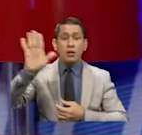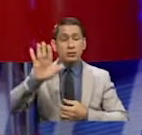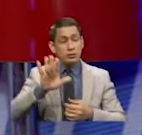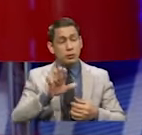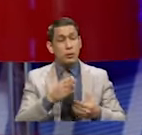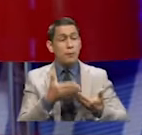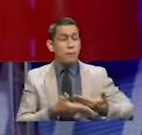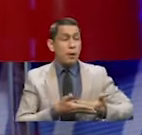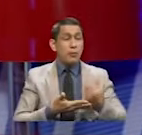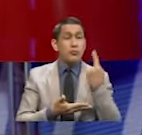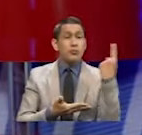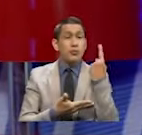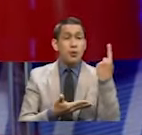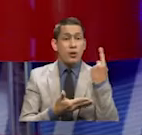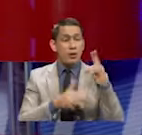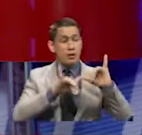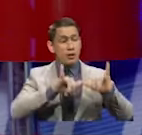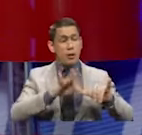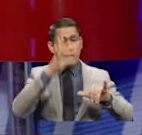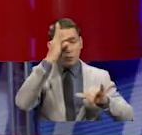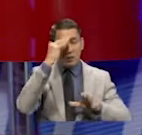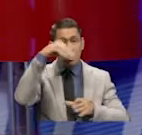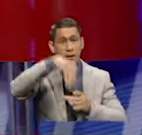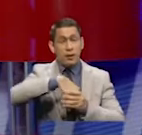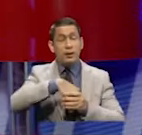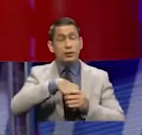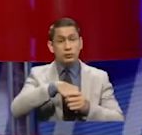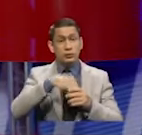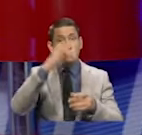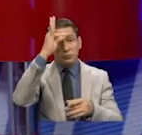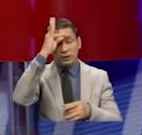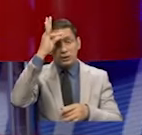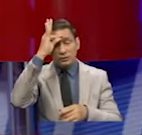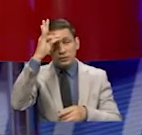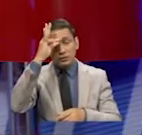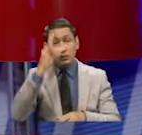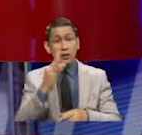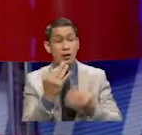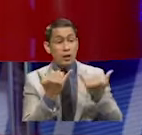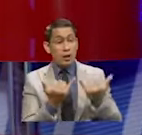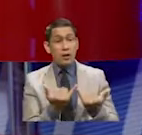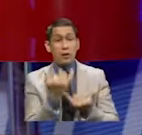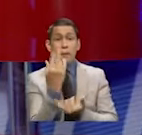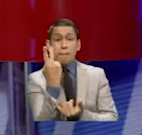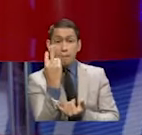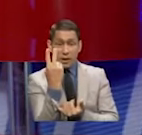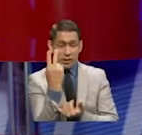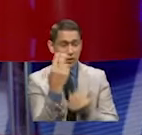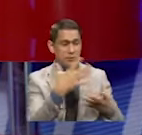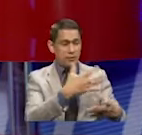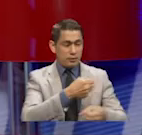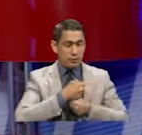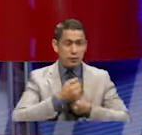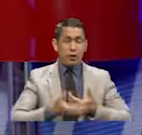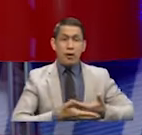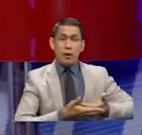cuidados intensivos. Una pareja intentó adoptarla y ahora podría ser investigada por